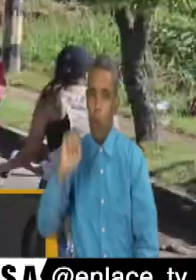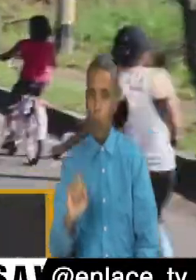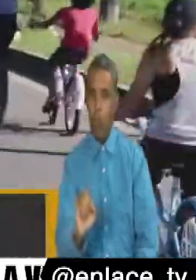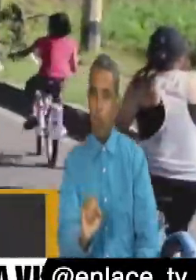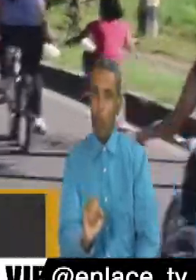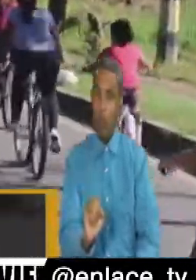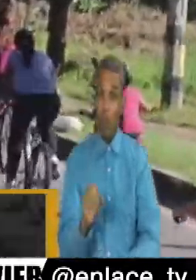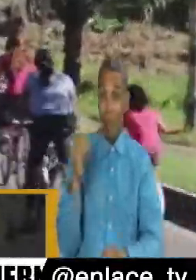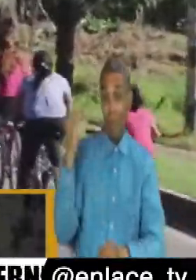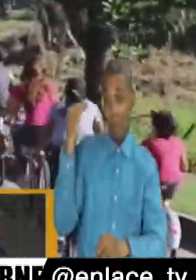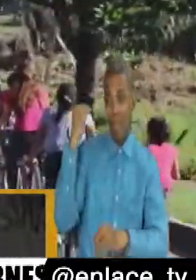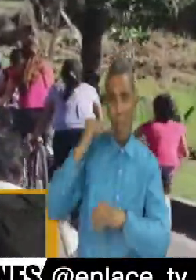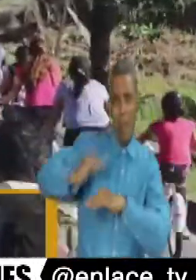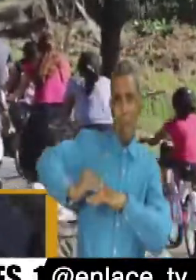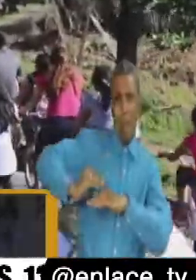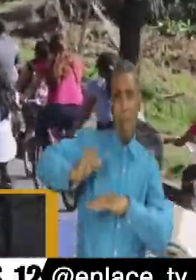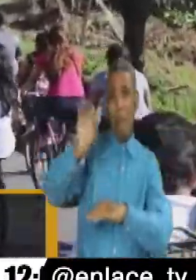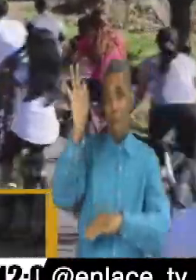Barranca Bermeja.